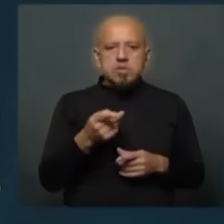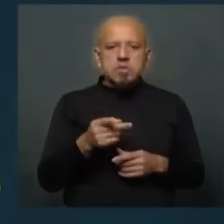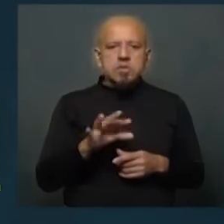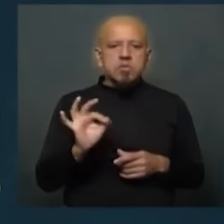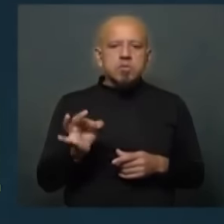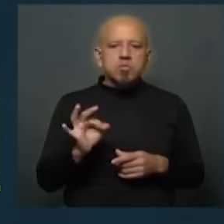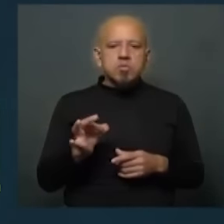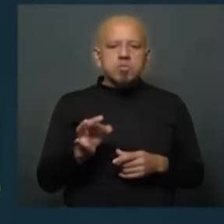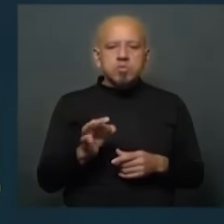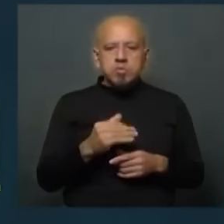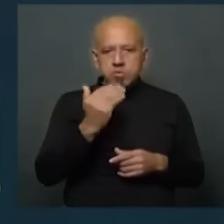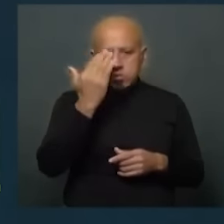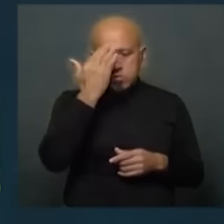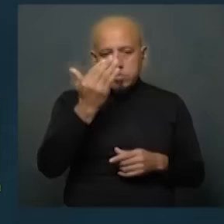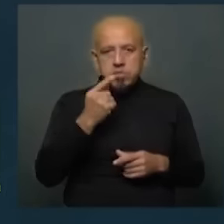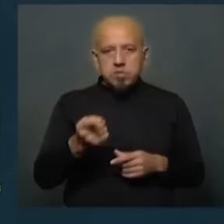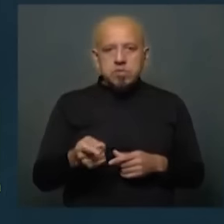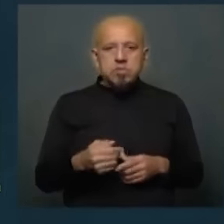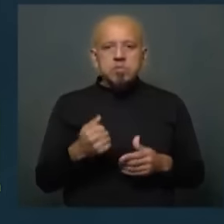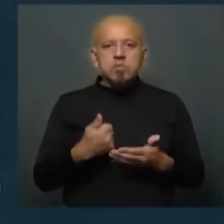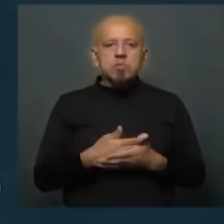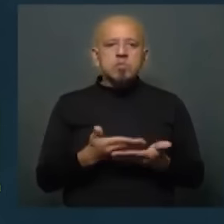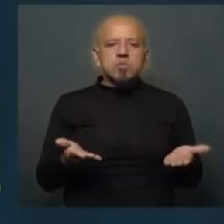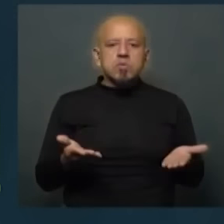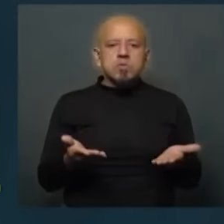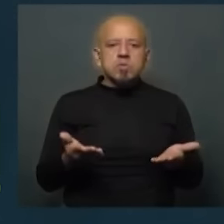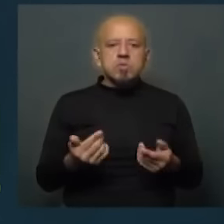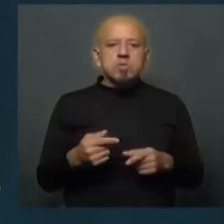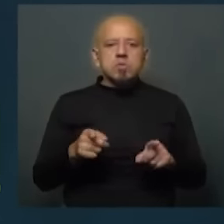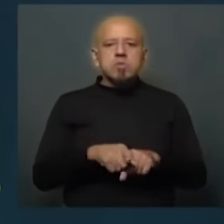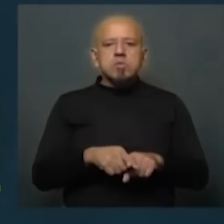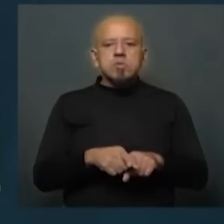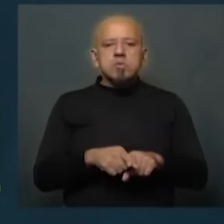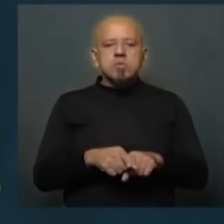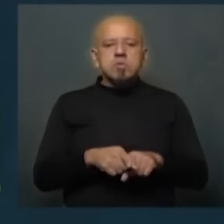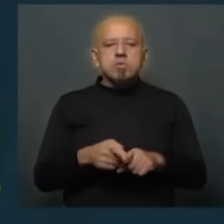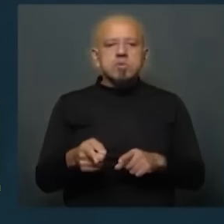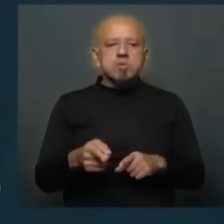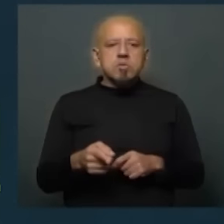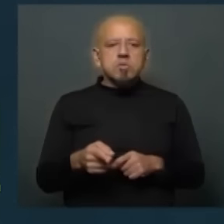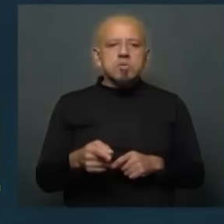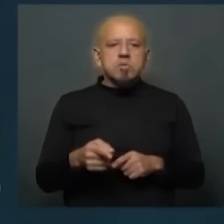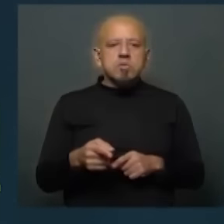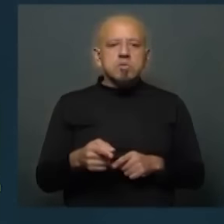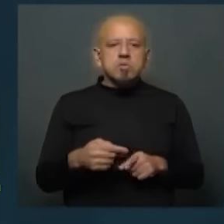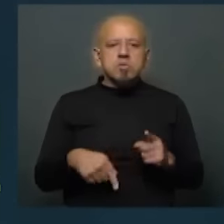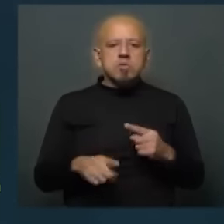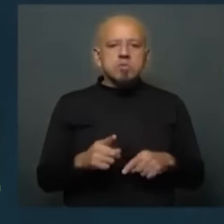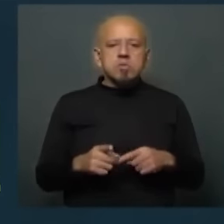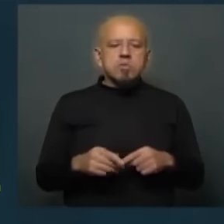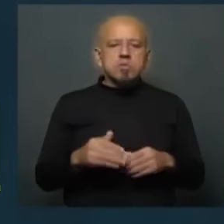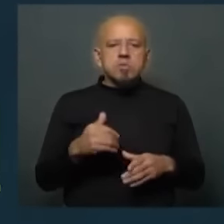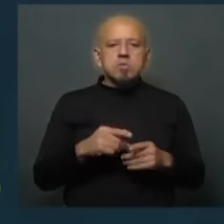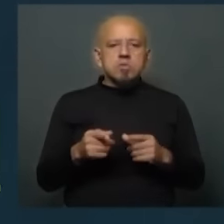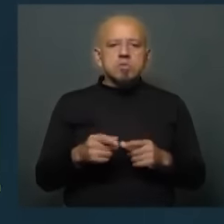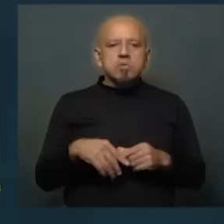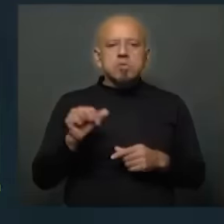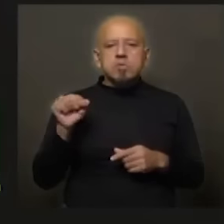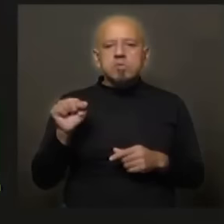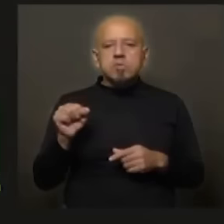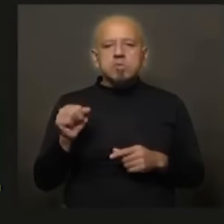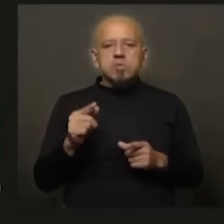octubre el Frente Amplio muestra una votación similar a la que muestra la percepción, la intención de voto de encuestas como la